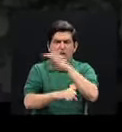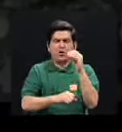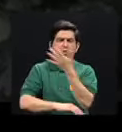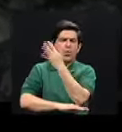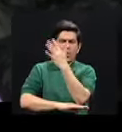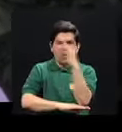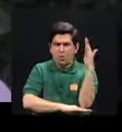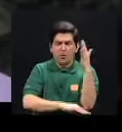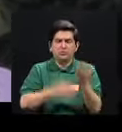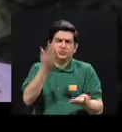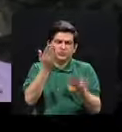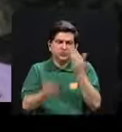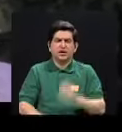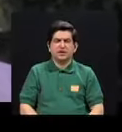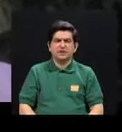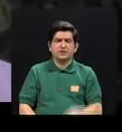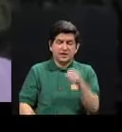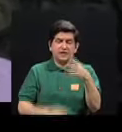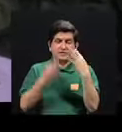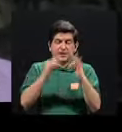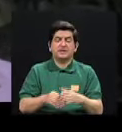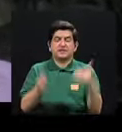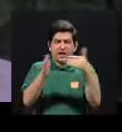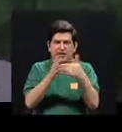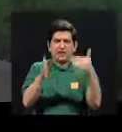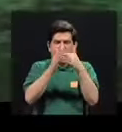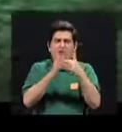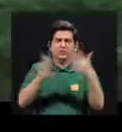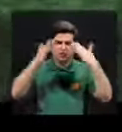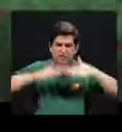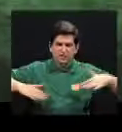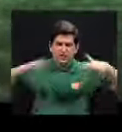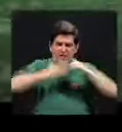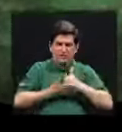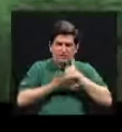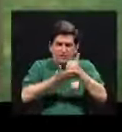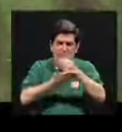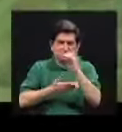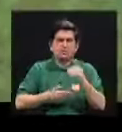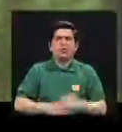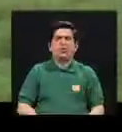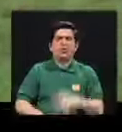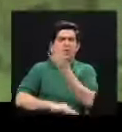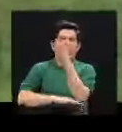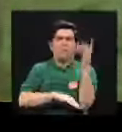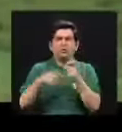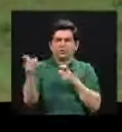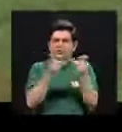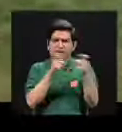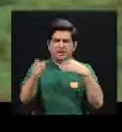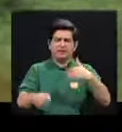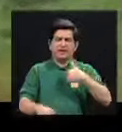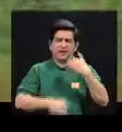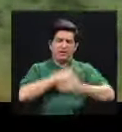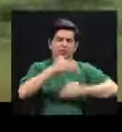bien de bosques, ya sea de recuperación ecológica en algunos casos o bien bosques con manejo.